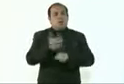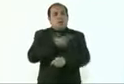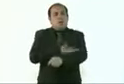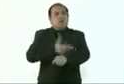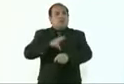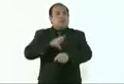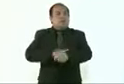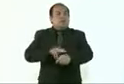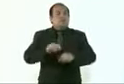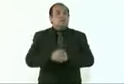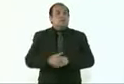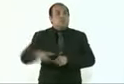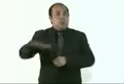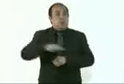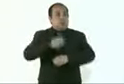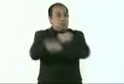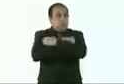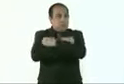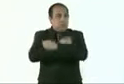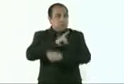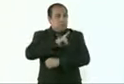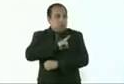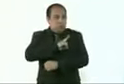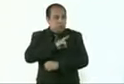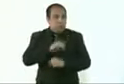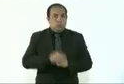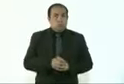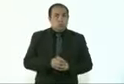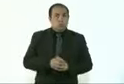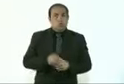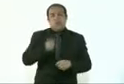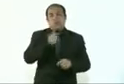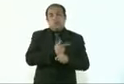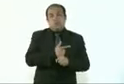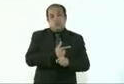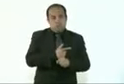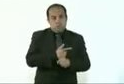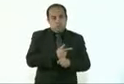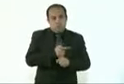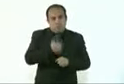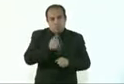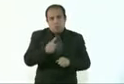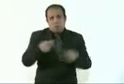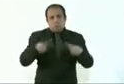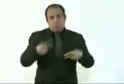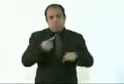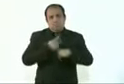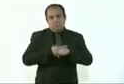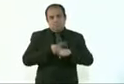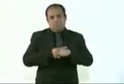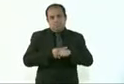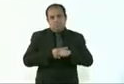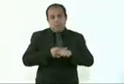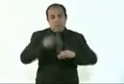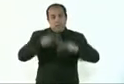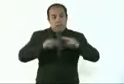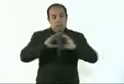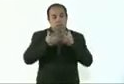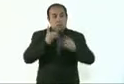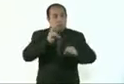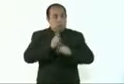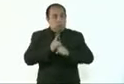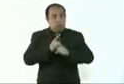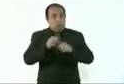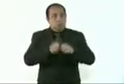sector educativo, de que solo hemos encontrado pocos casos para el tamaño de la comunidad